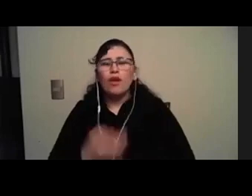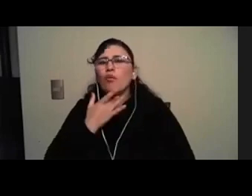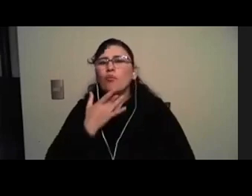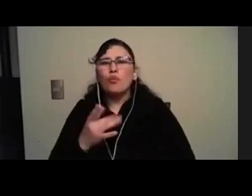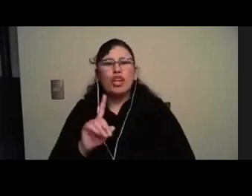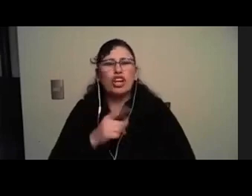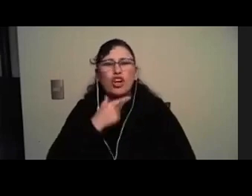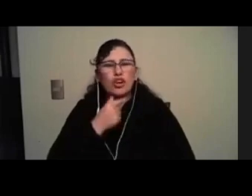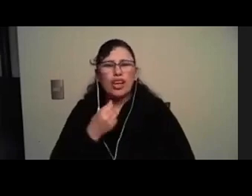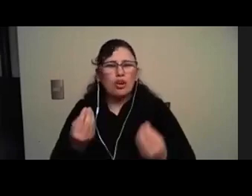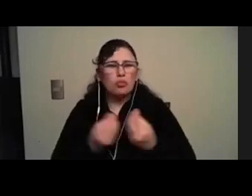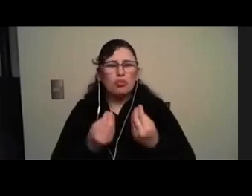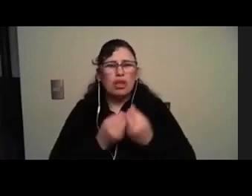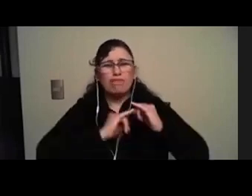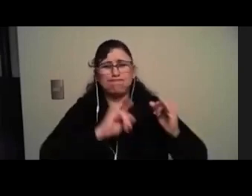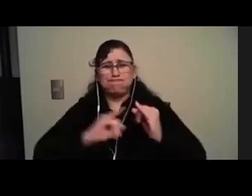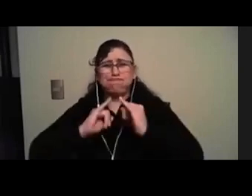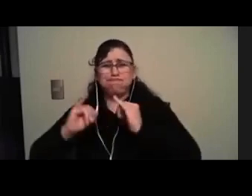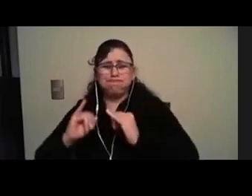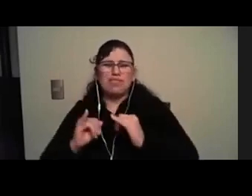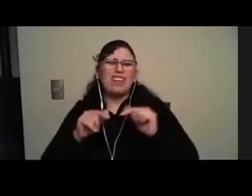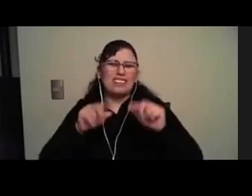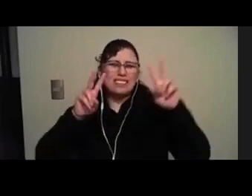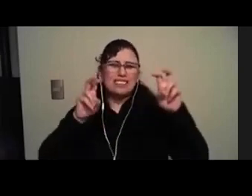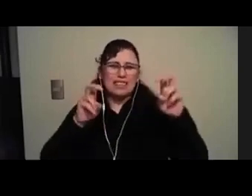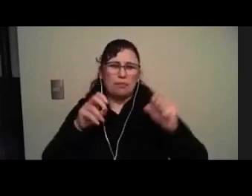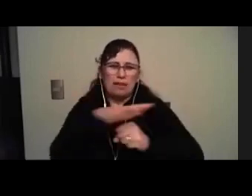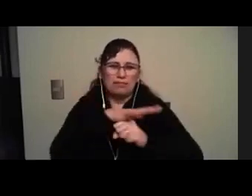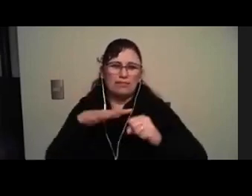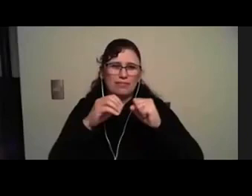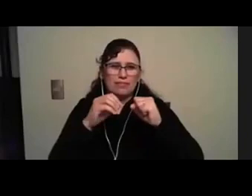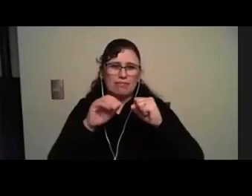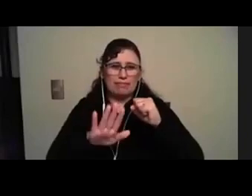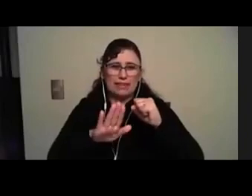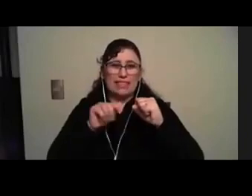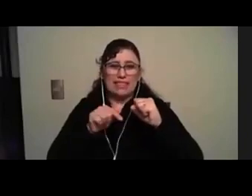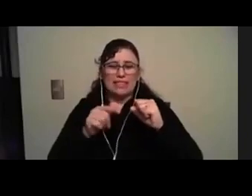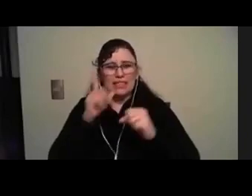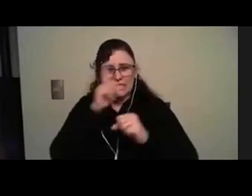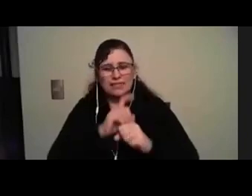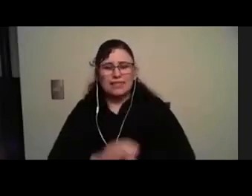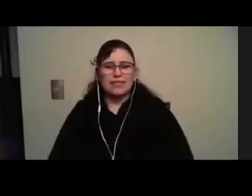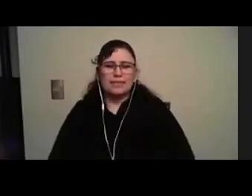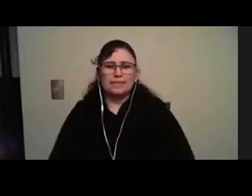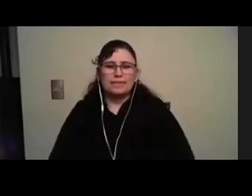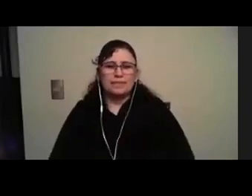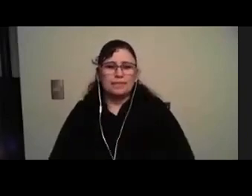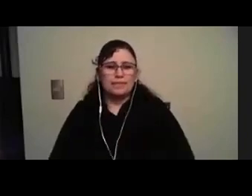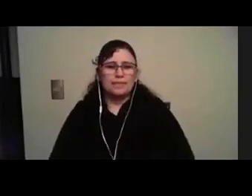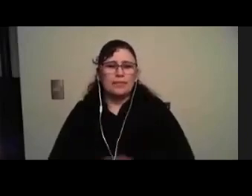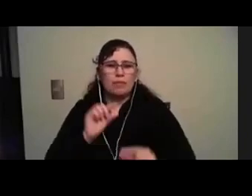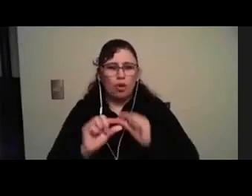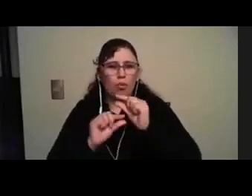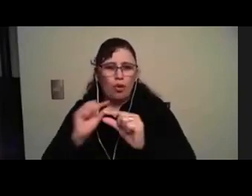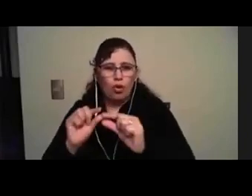quiero bombardear con tanta información de parálisis cerebral, ya, porque si los bombardeo con mucho es más difícil, ya, y aún tenemos